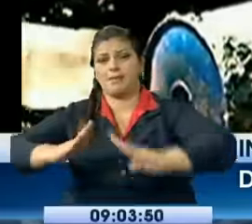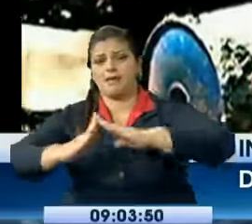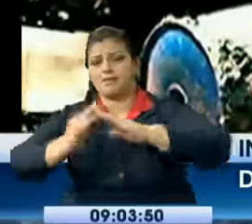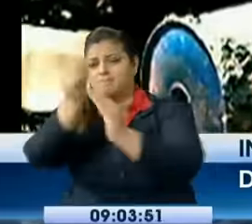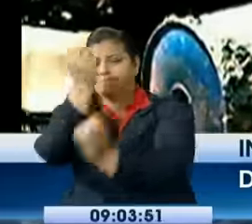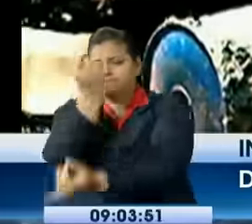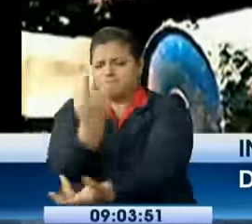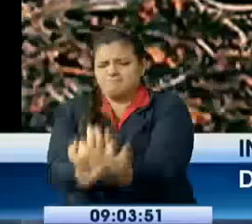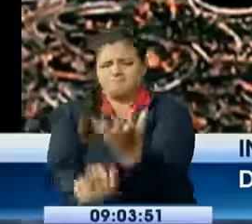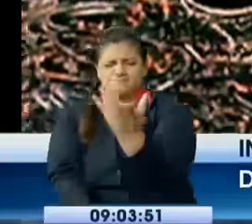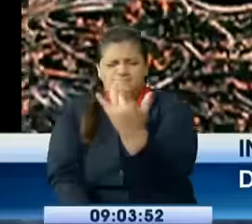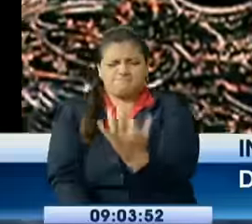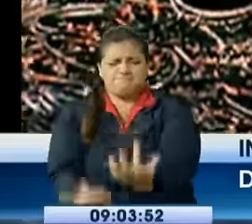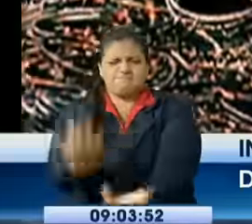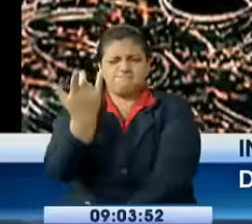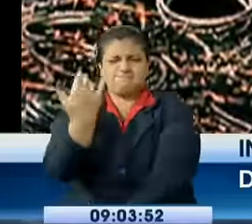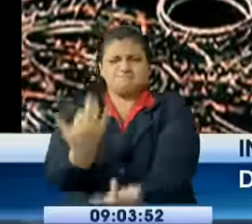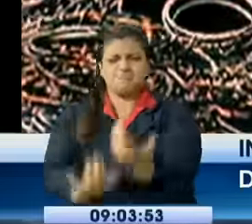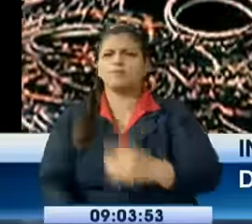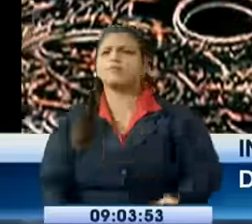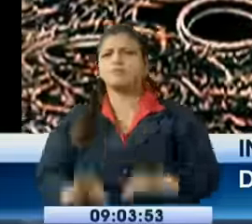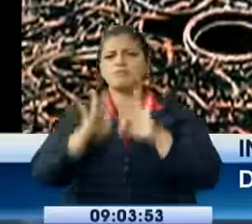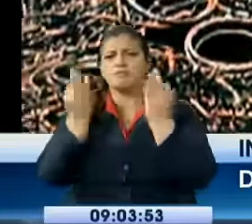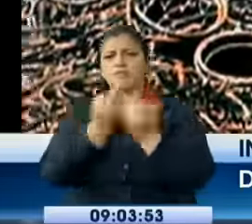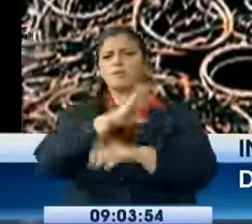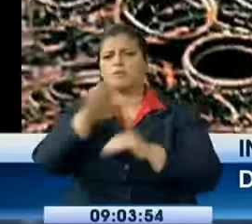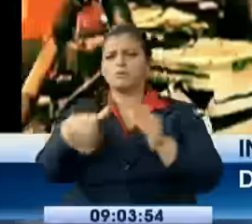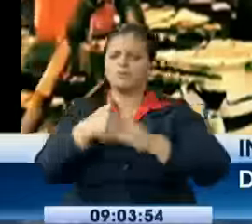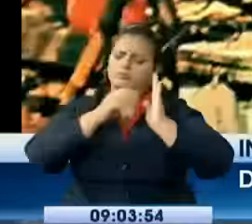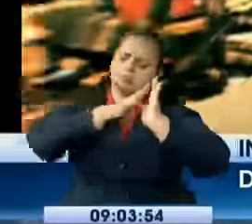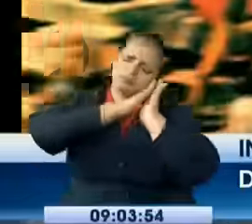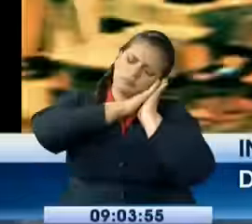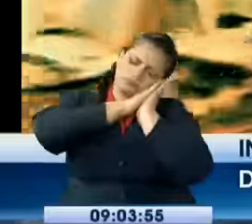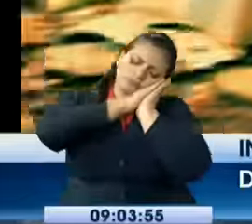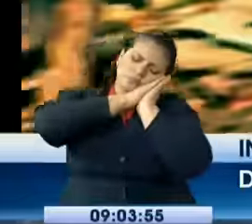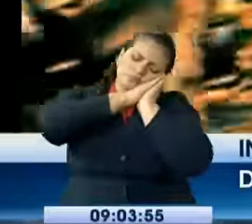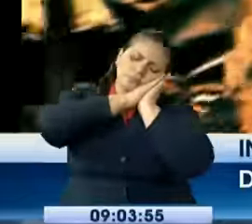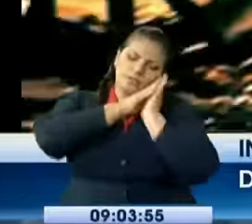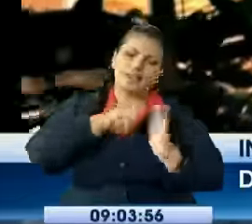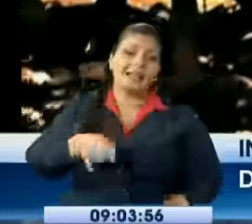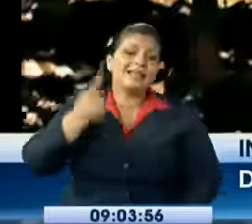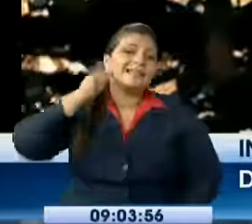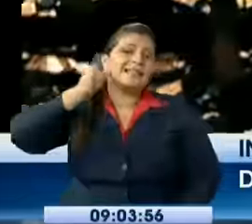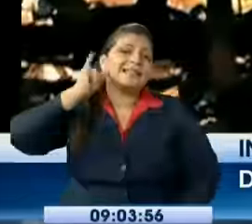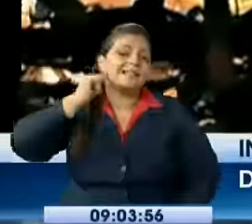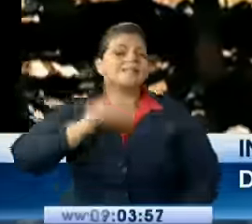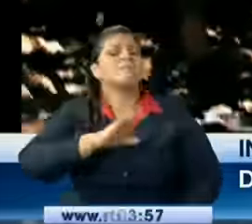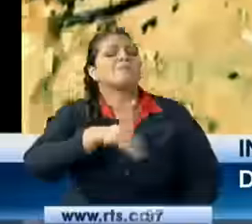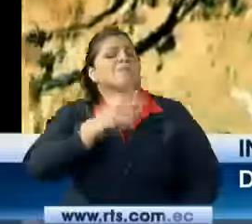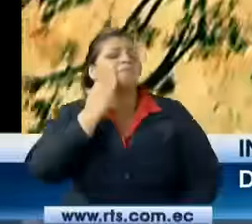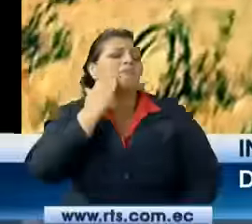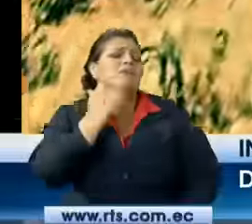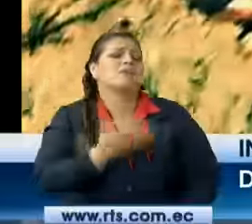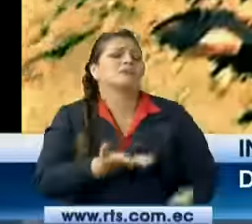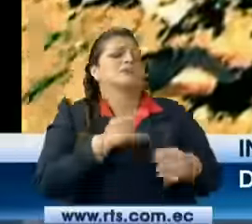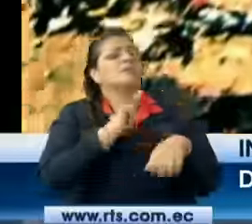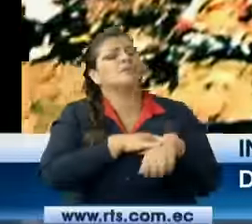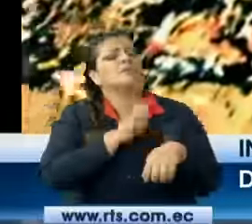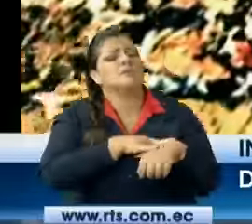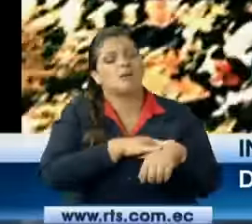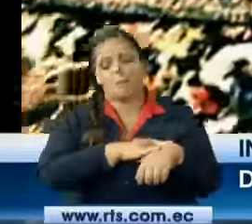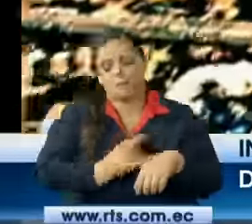del Guayas. Todos dormían a las 3 de la mañana hasta que una de sus hijas se levantó para llevar a la niña